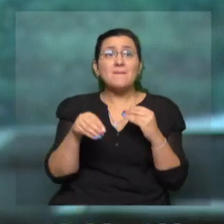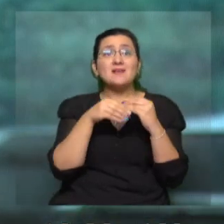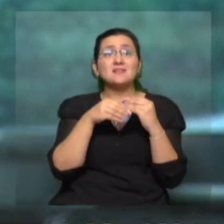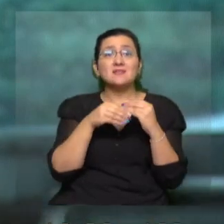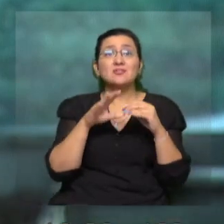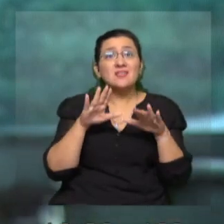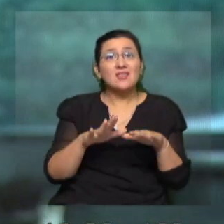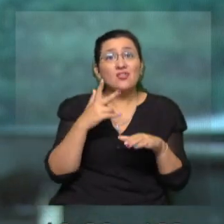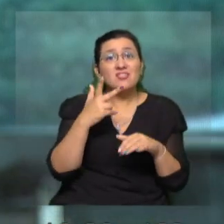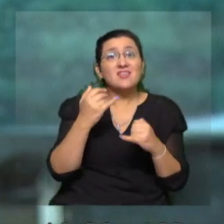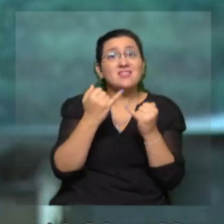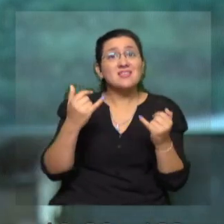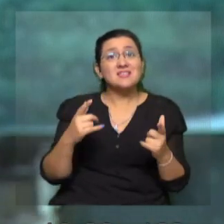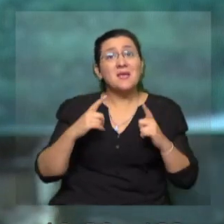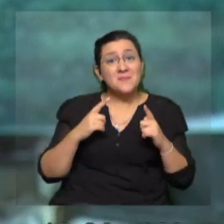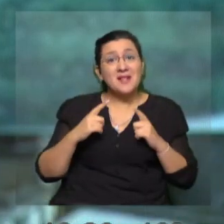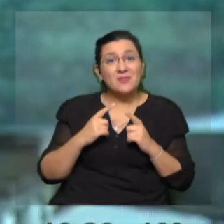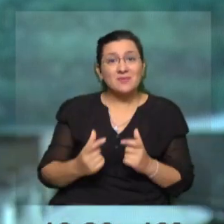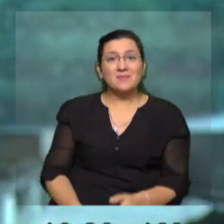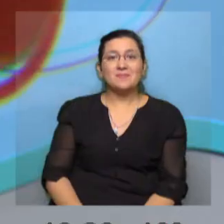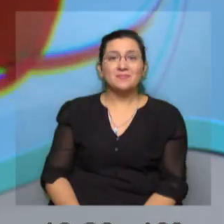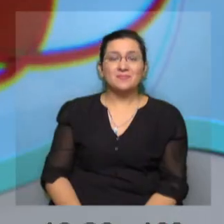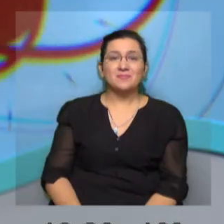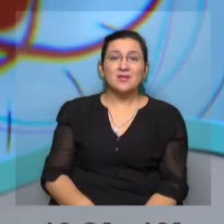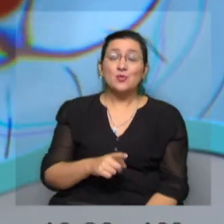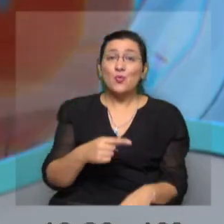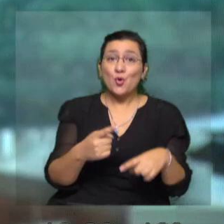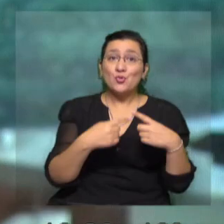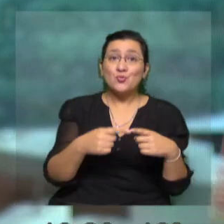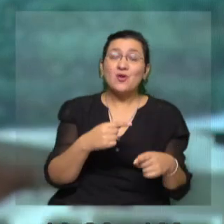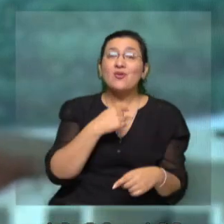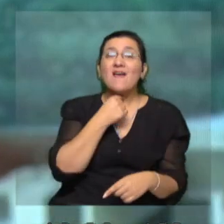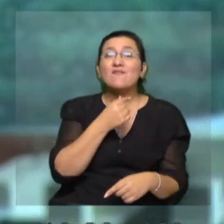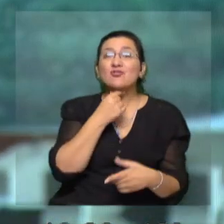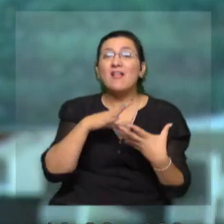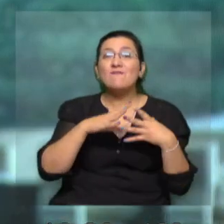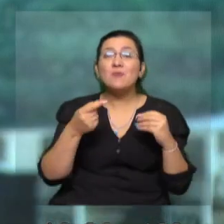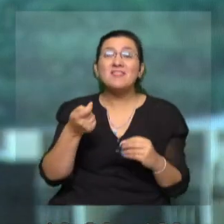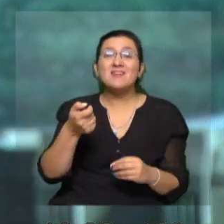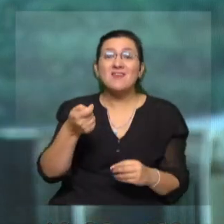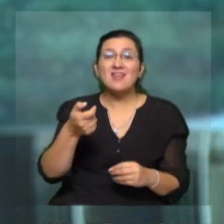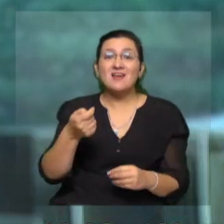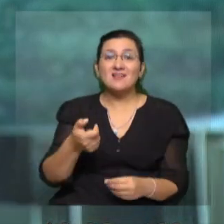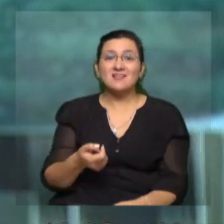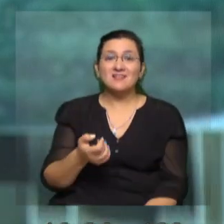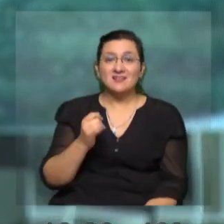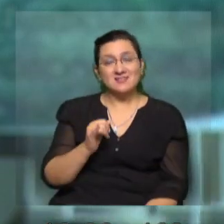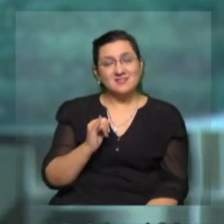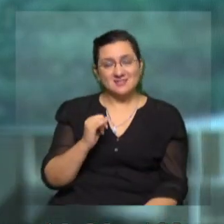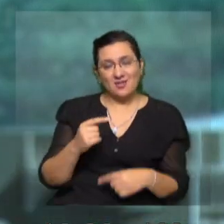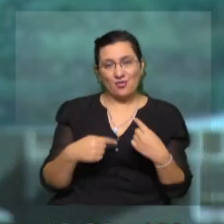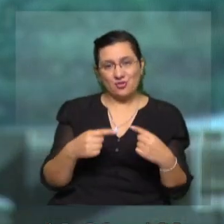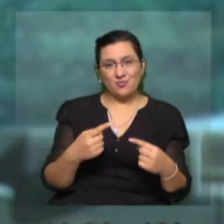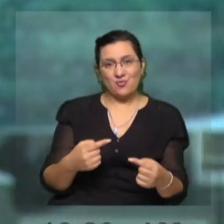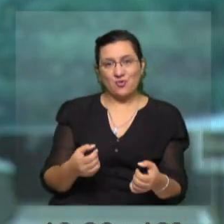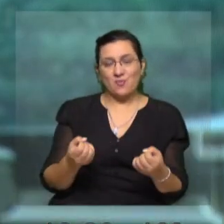3 días ya para traerme para Progreso. Sí. ¿No has perdido la tonada, Próspero? ¿Seguís hablando como de Rivera? Sí,